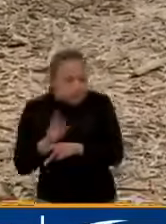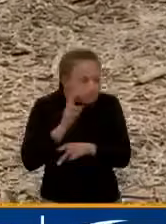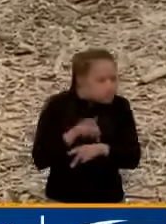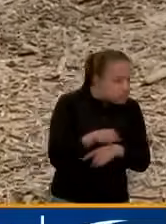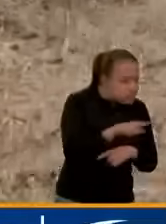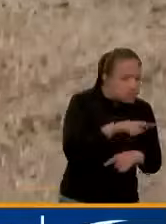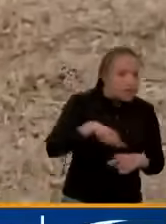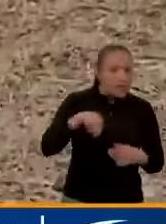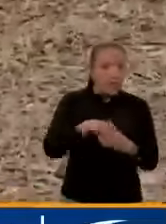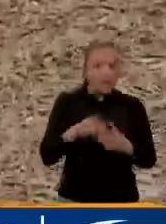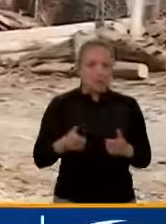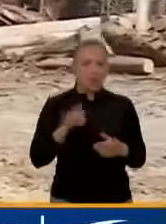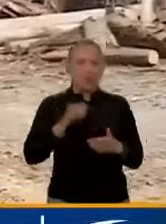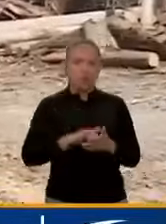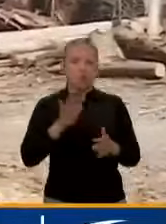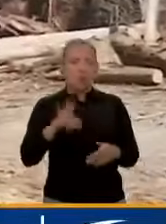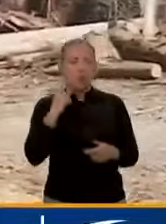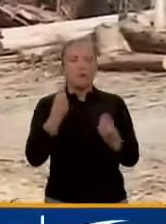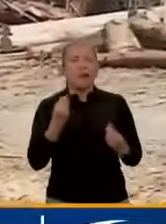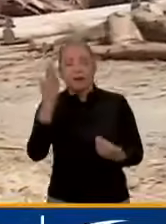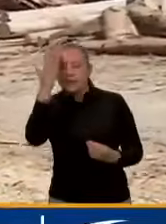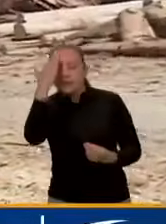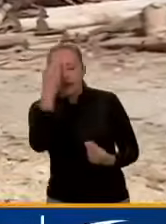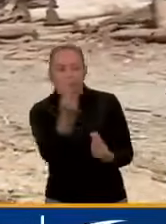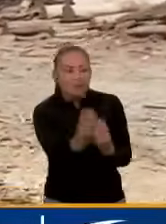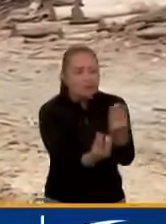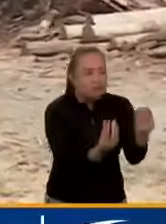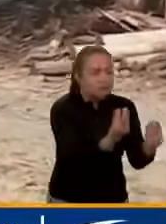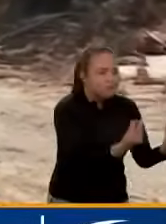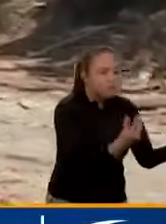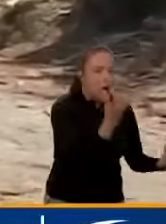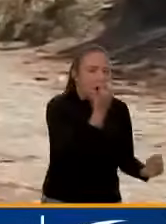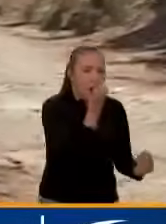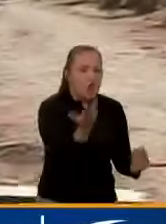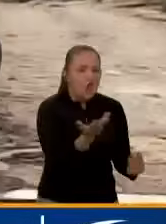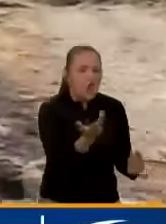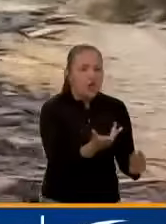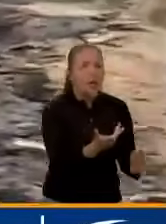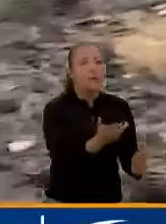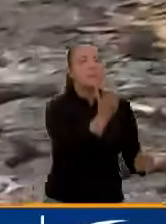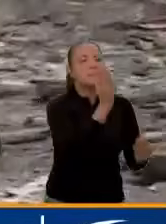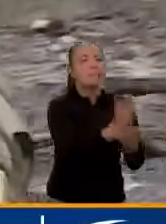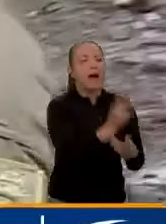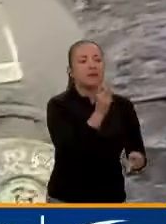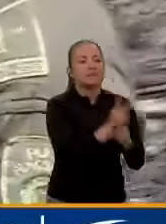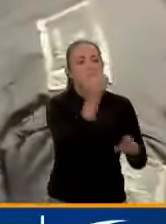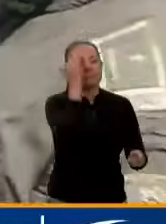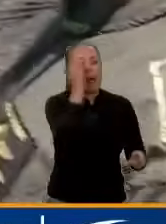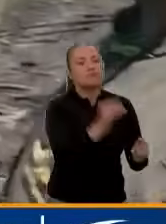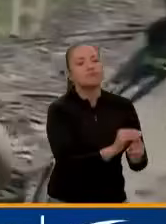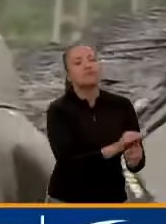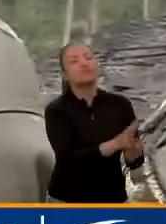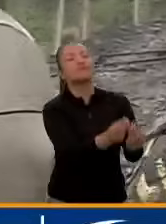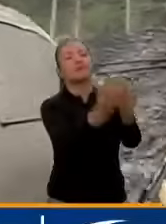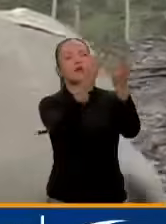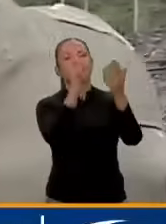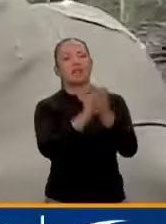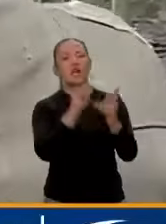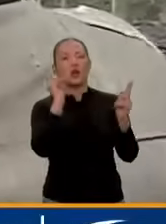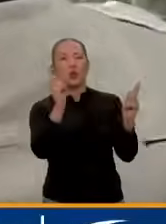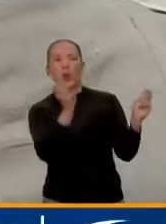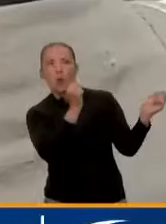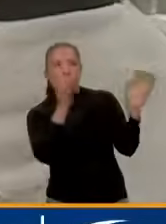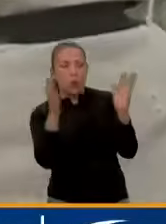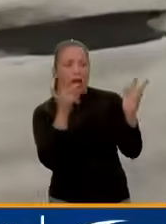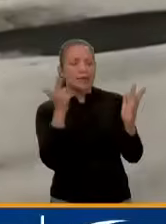tripulados para ubicar puntos calientes, los cuales pueden generar algún tipo de riesgo. Encontrar las coordenadas y así poder